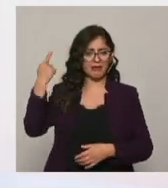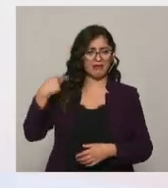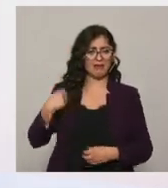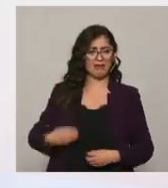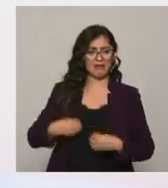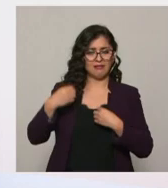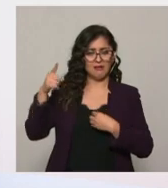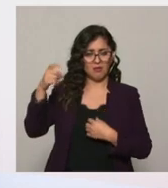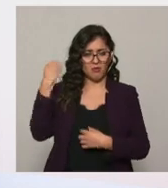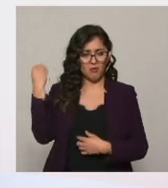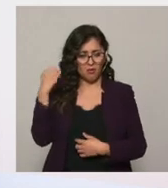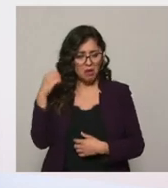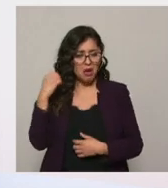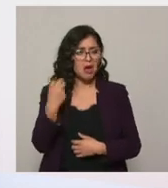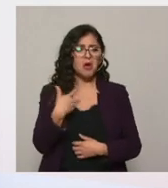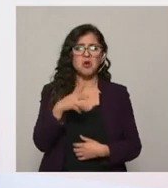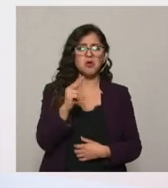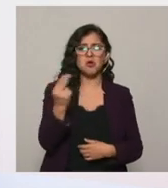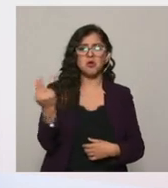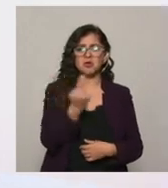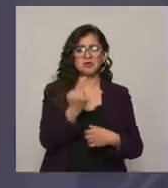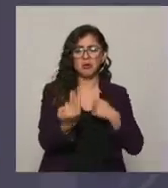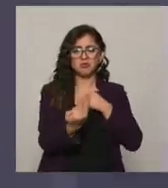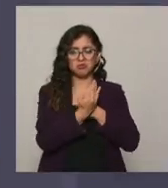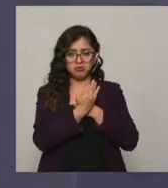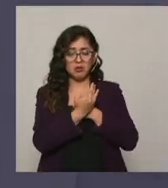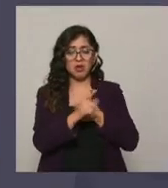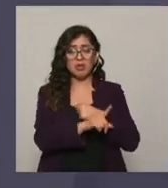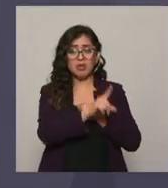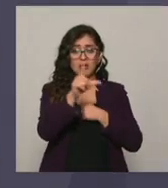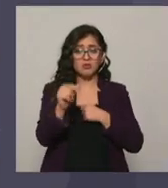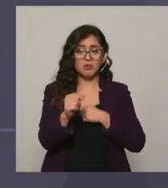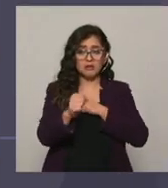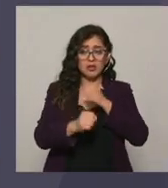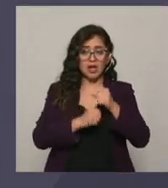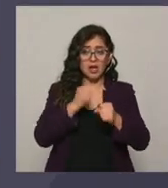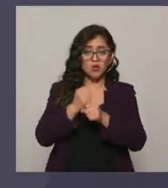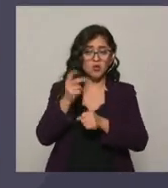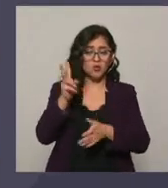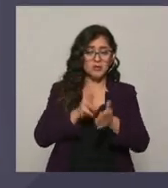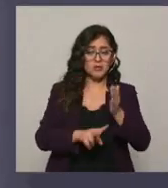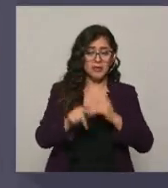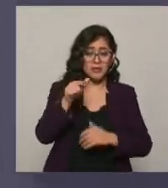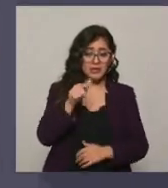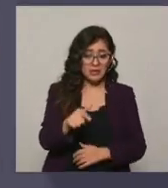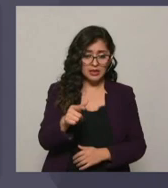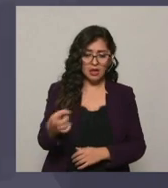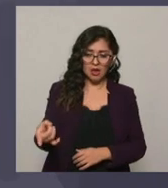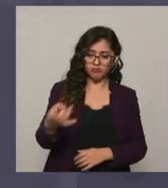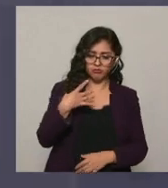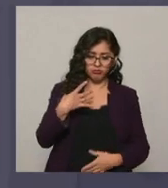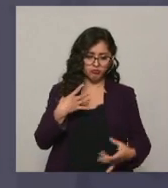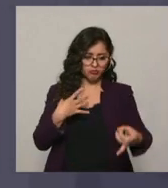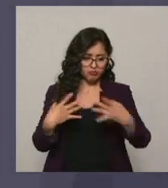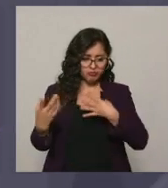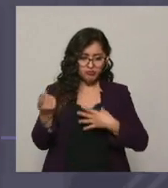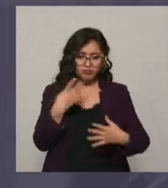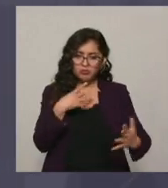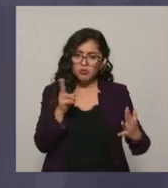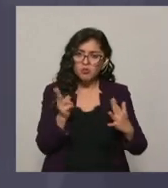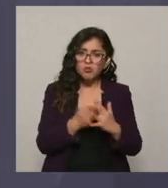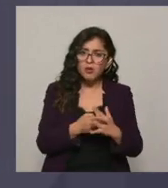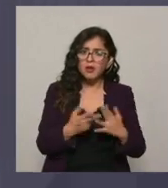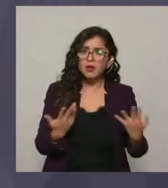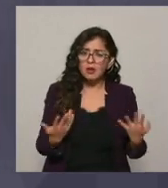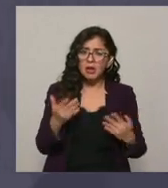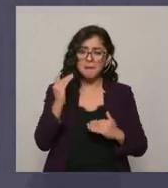la protección, pero sí justo en el 2017 que inician estas amenazas de muerte, que han ido escalando, porque sí han